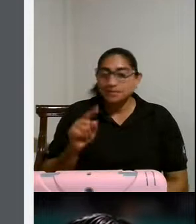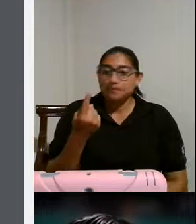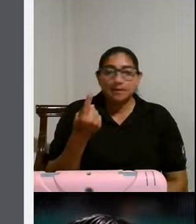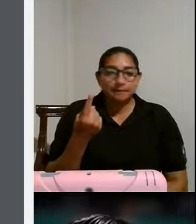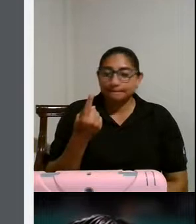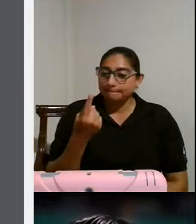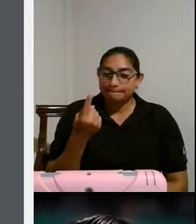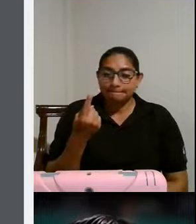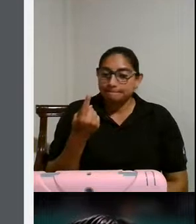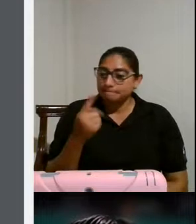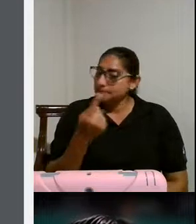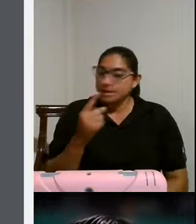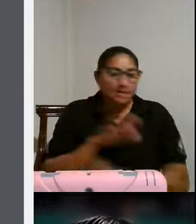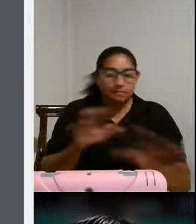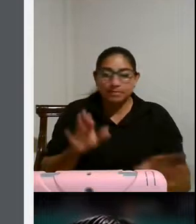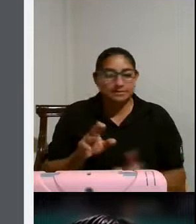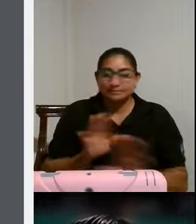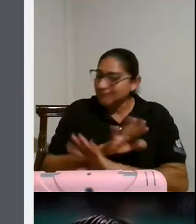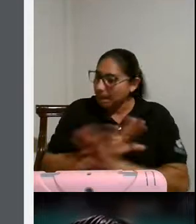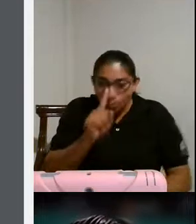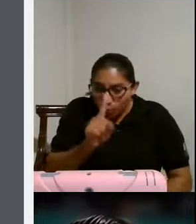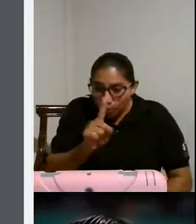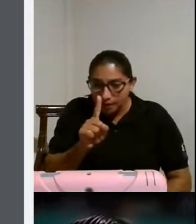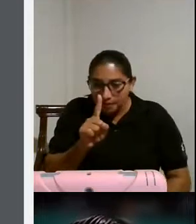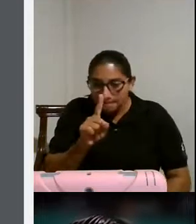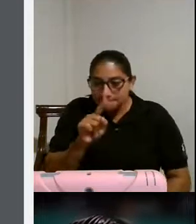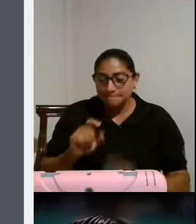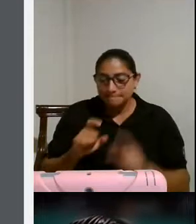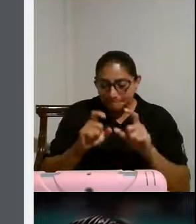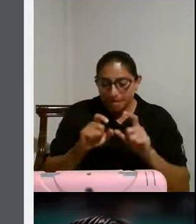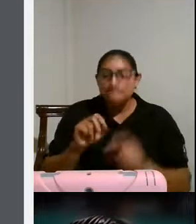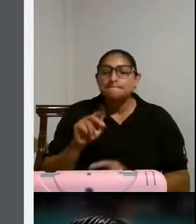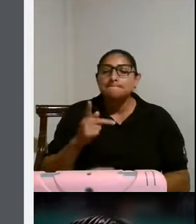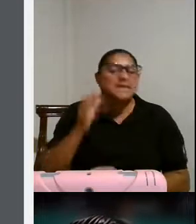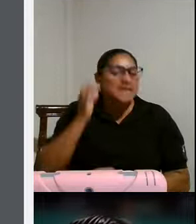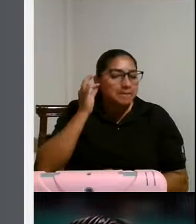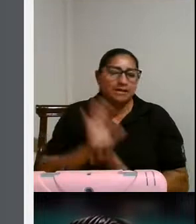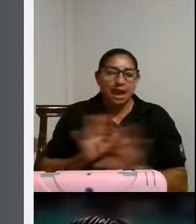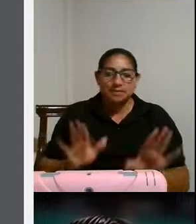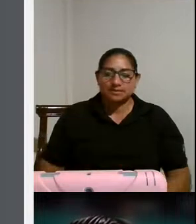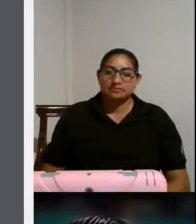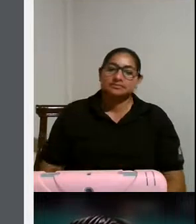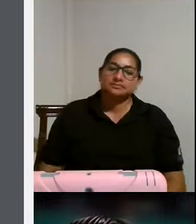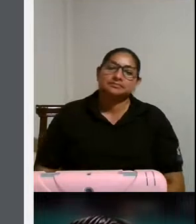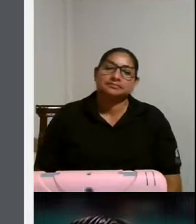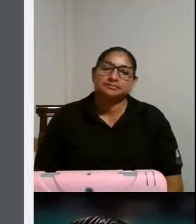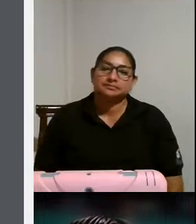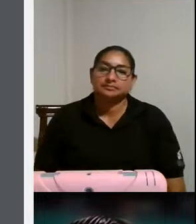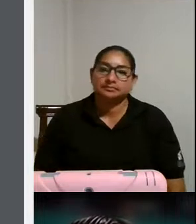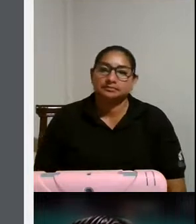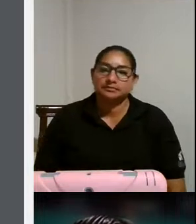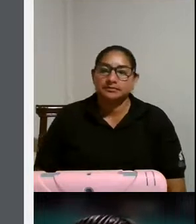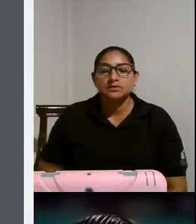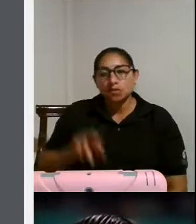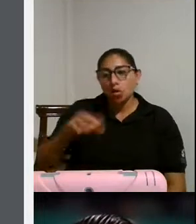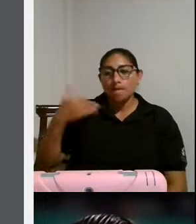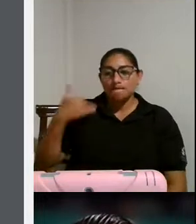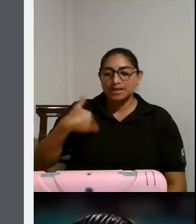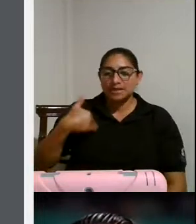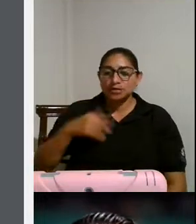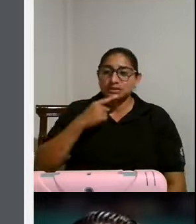sigue. ¿Este de aquí? Ujú. Ahí me quedé pegado y Que me imagino que acá. en esa parte